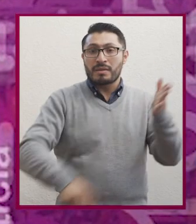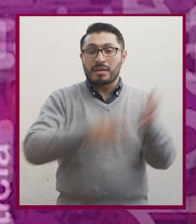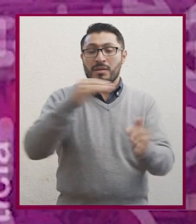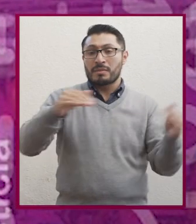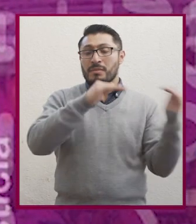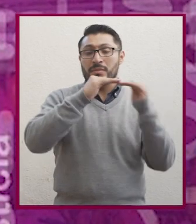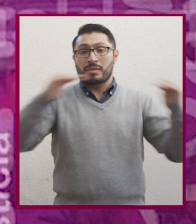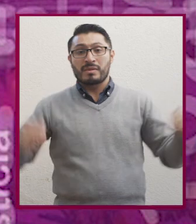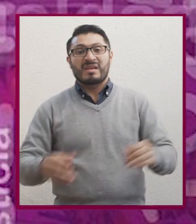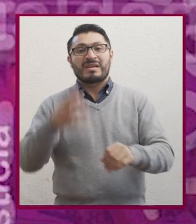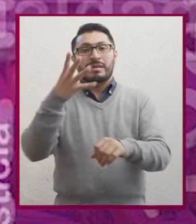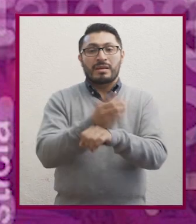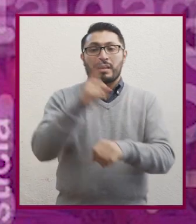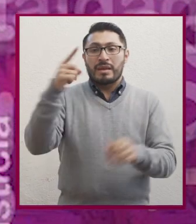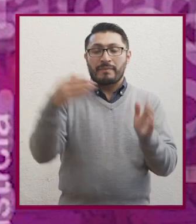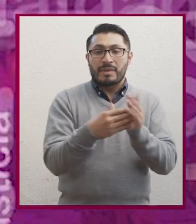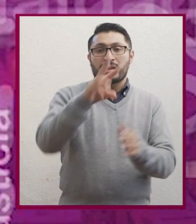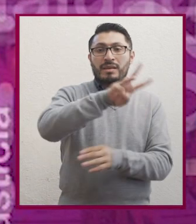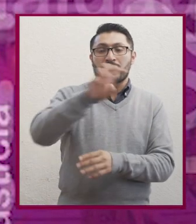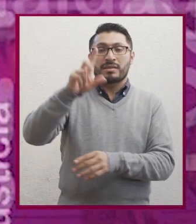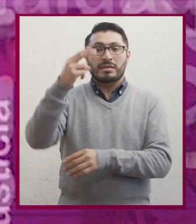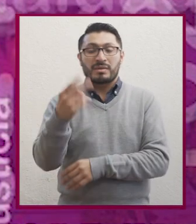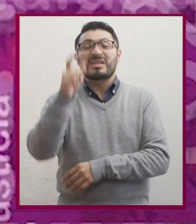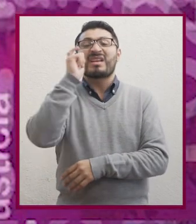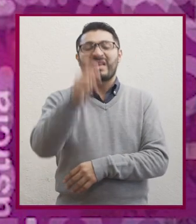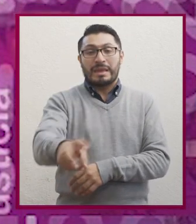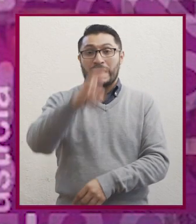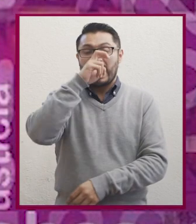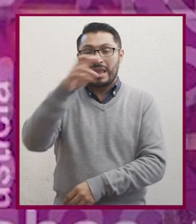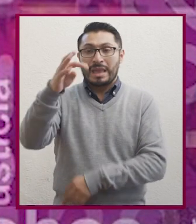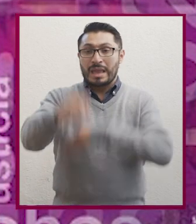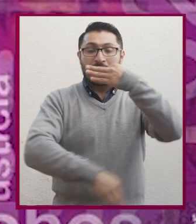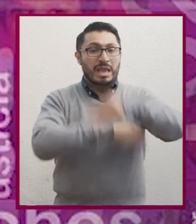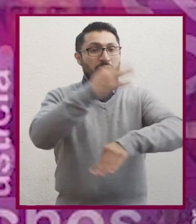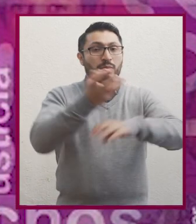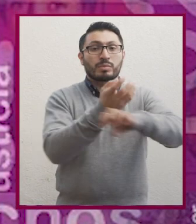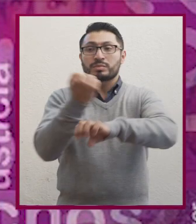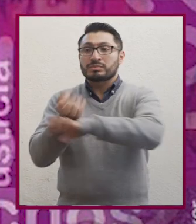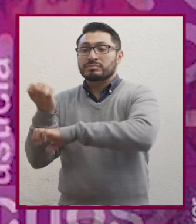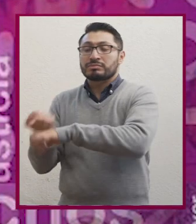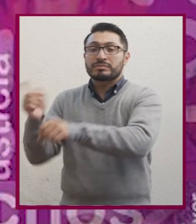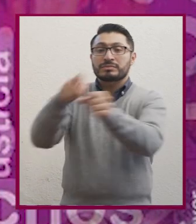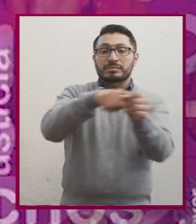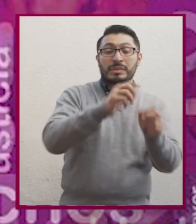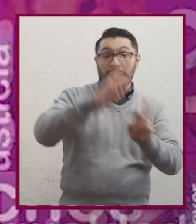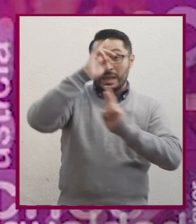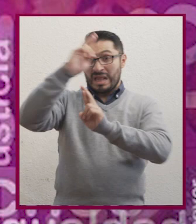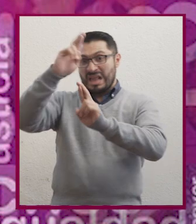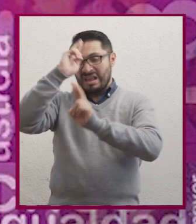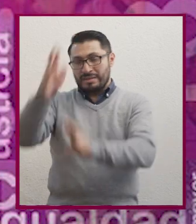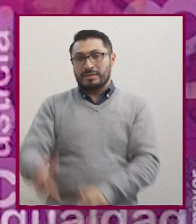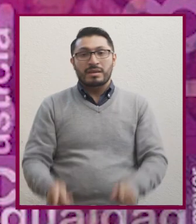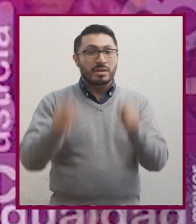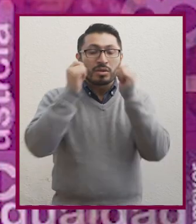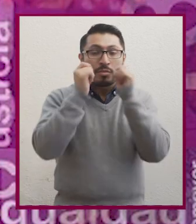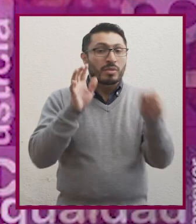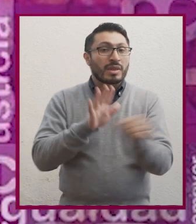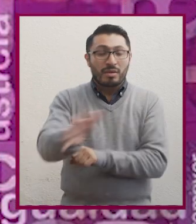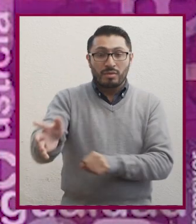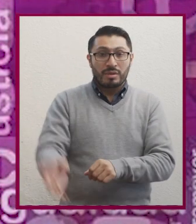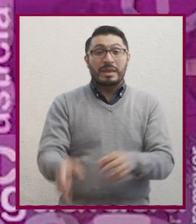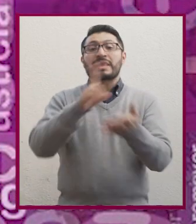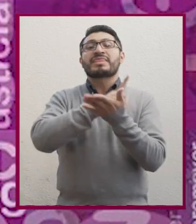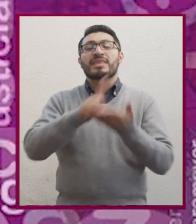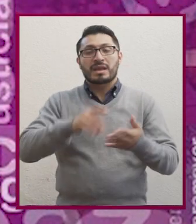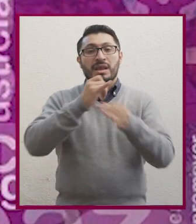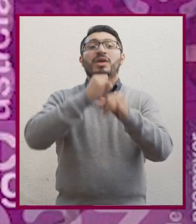la resolución 1325, que exige a todos los Estados miembros respetar sin fisuras el derecho